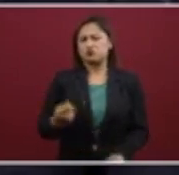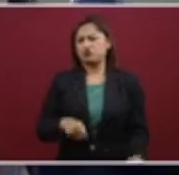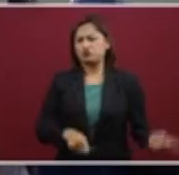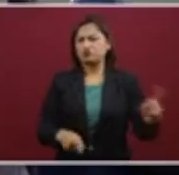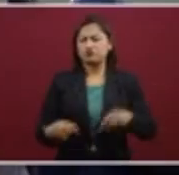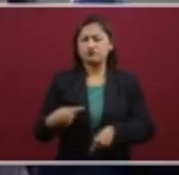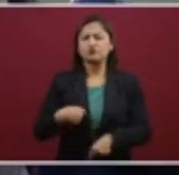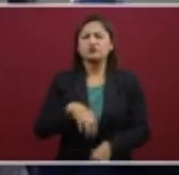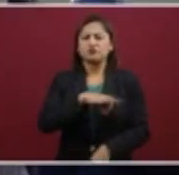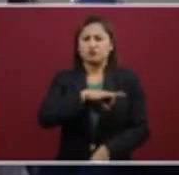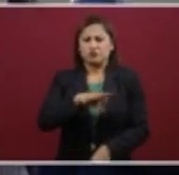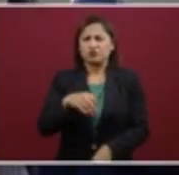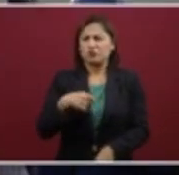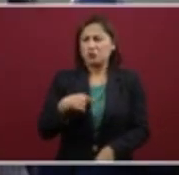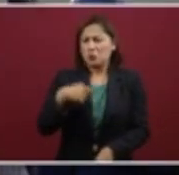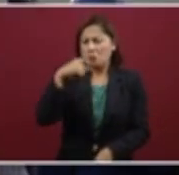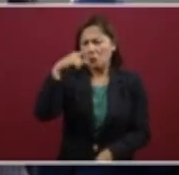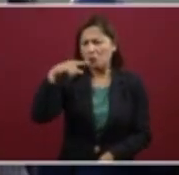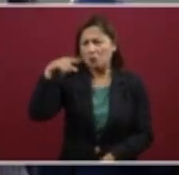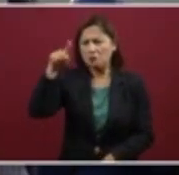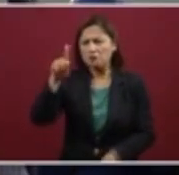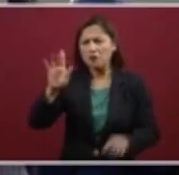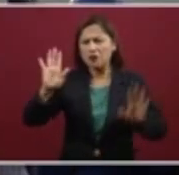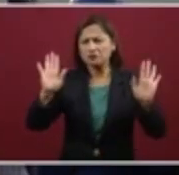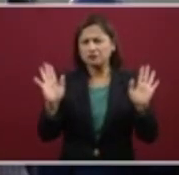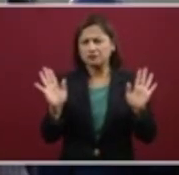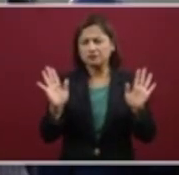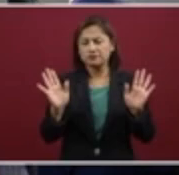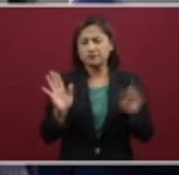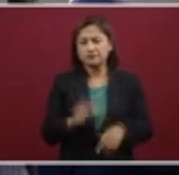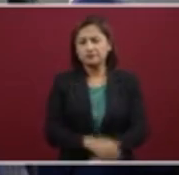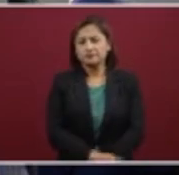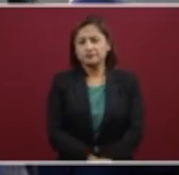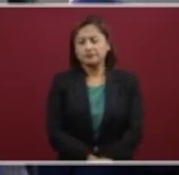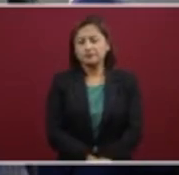mucho, o el que